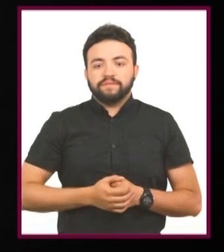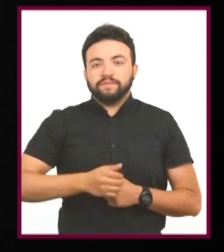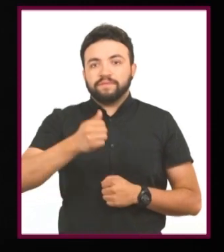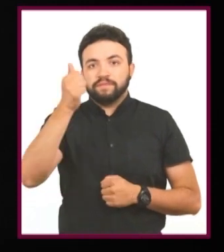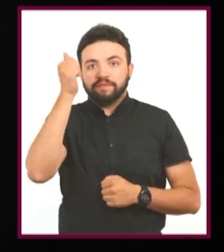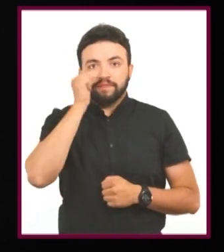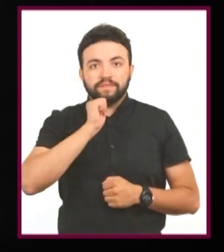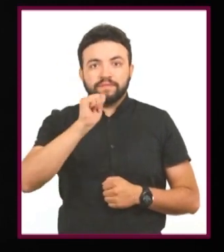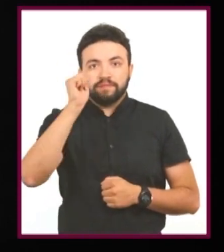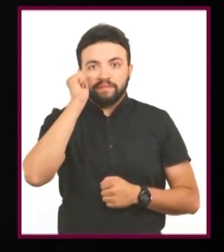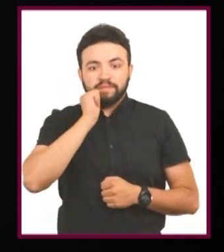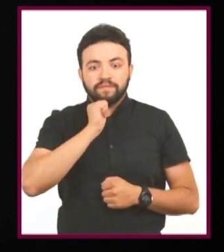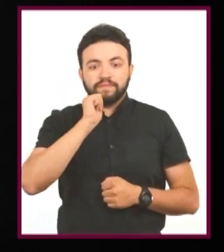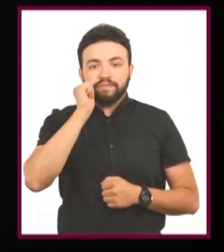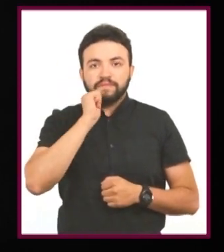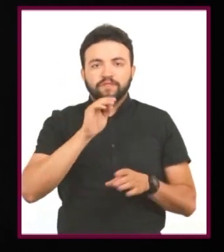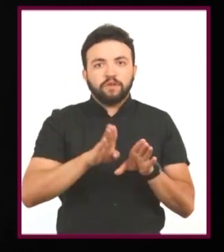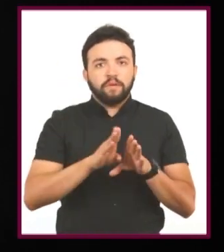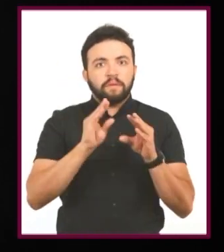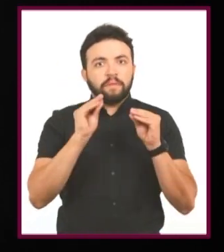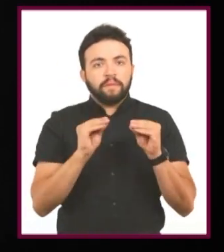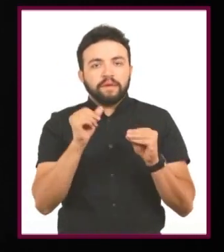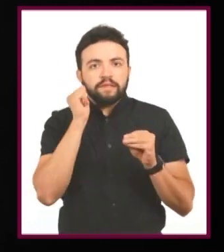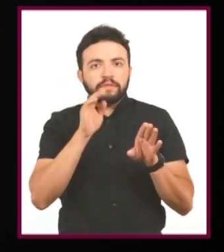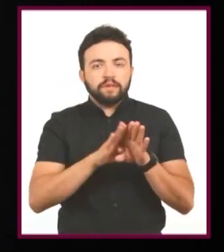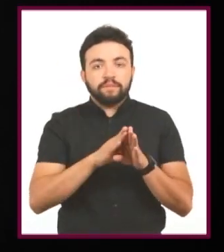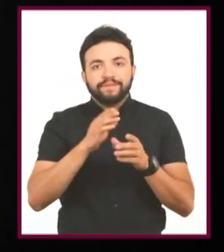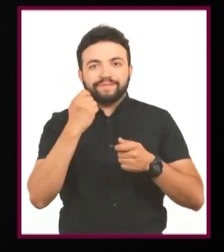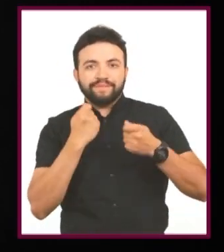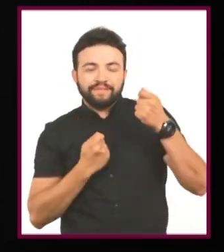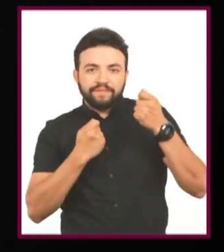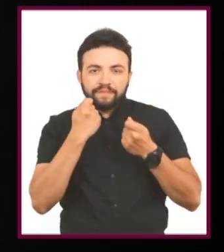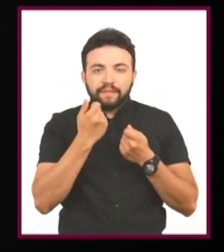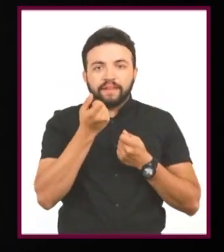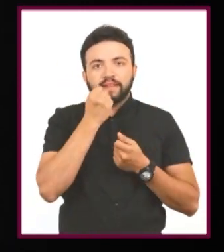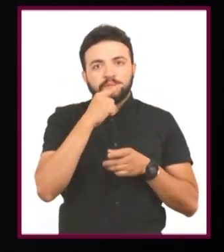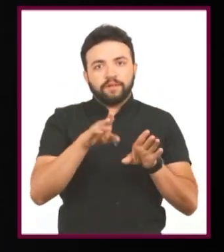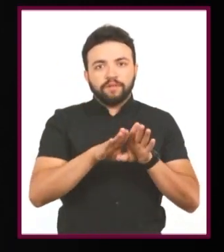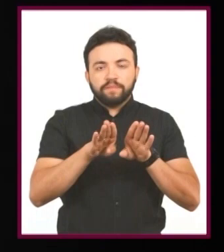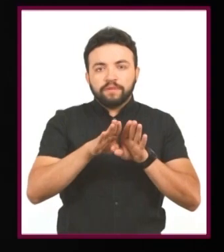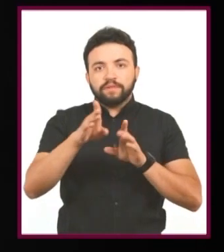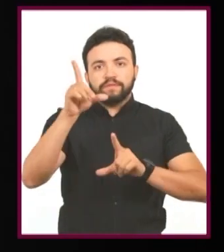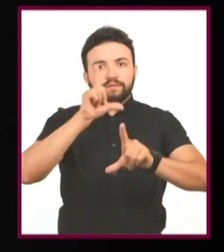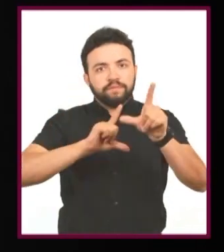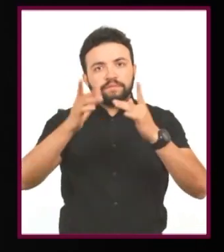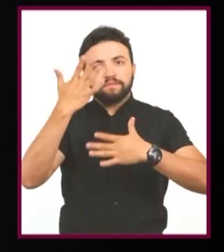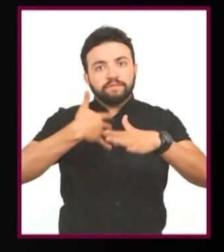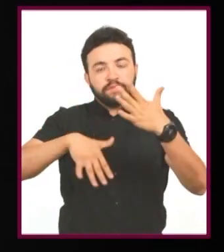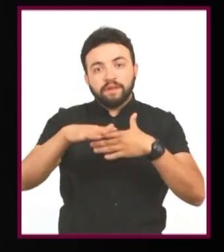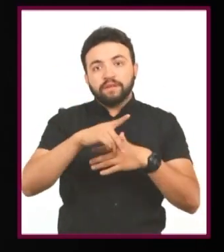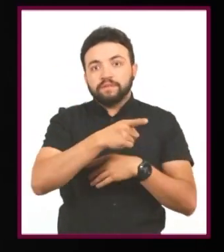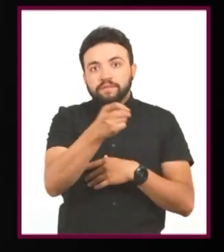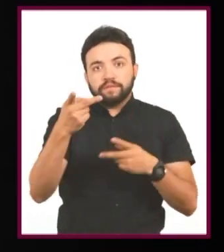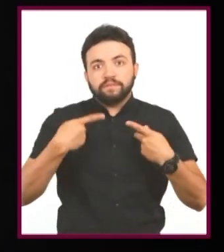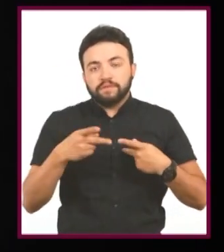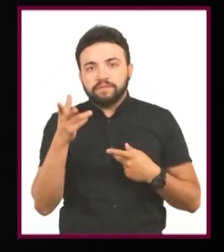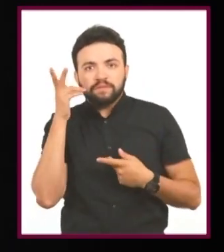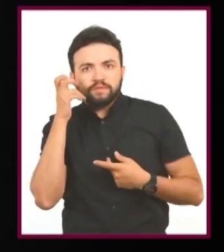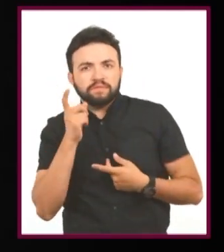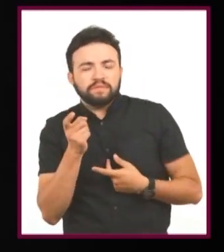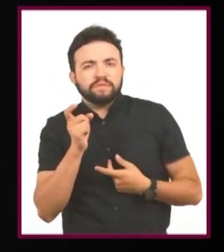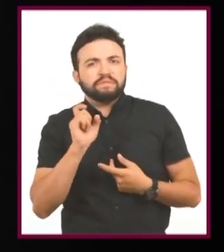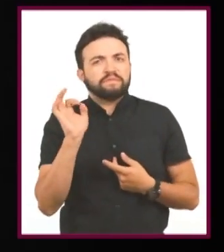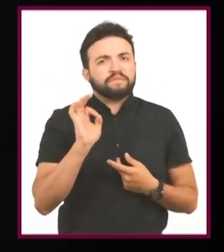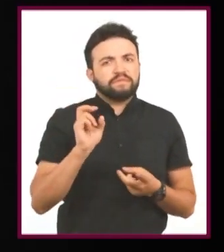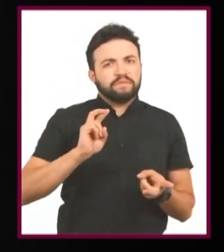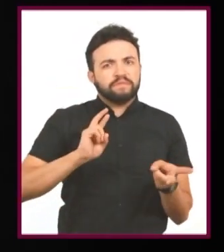Siempre está en silencio y solo con gestos y movimientos de manos se va comunicando con todas las personas que no pueden escucharnos. ¿Cómo